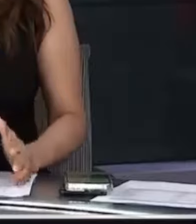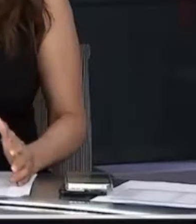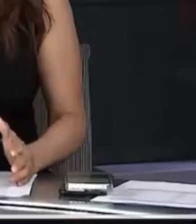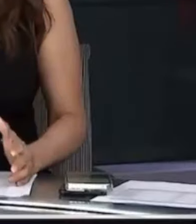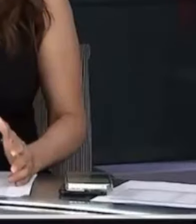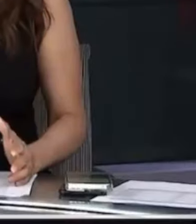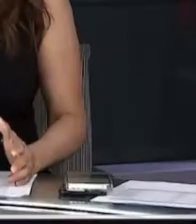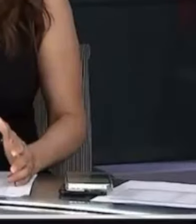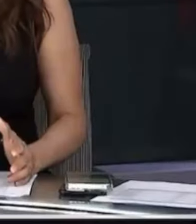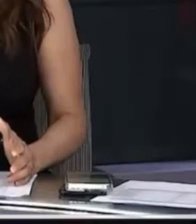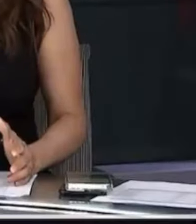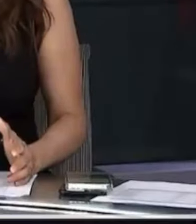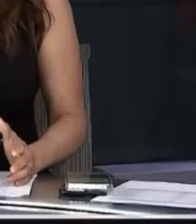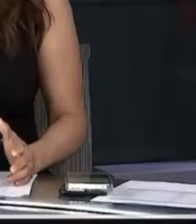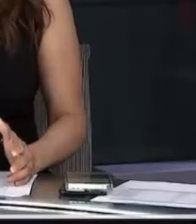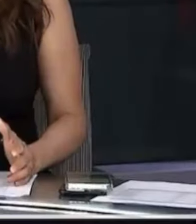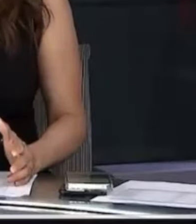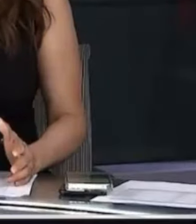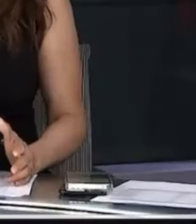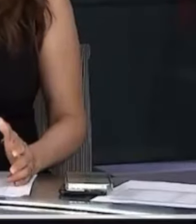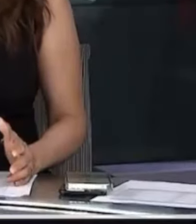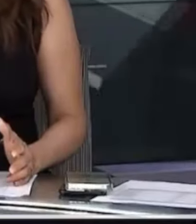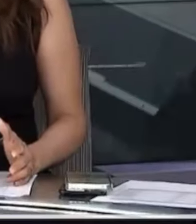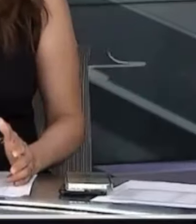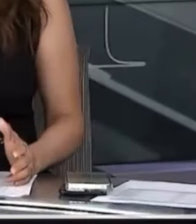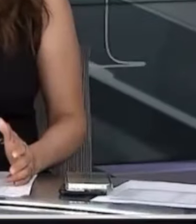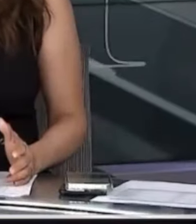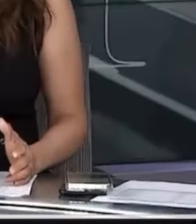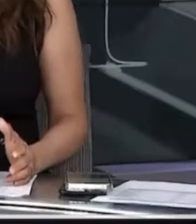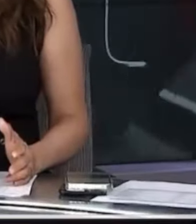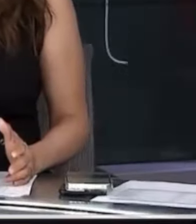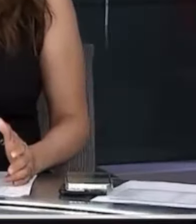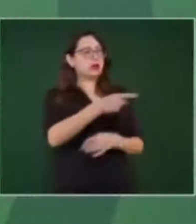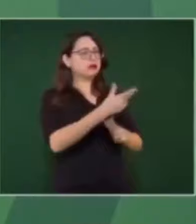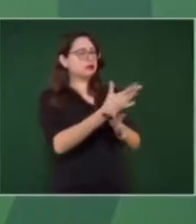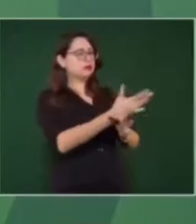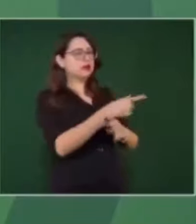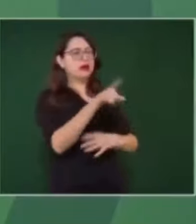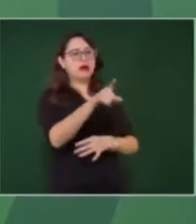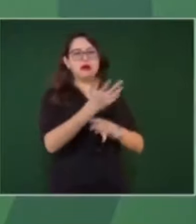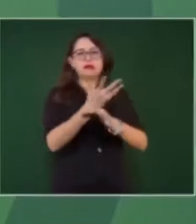aquellos que son silenciados en este país.